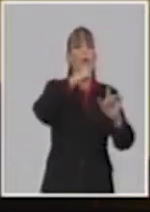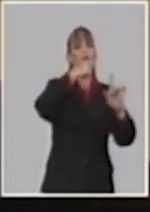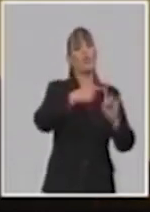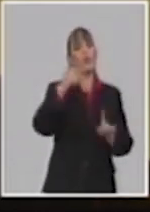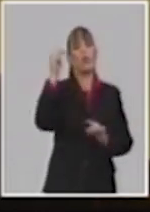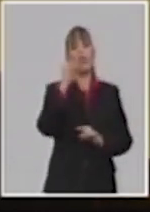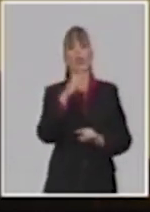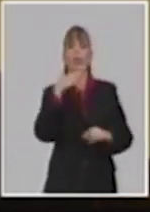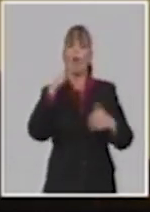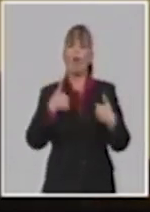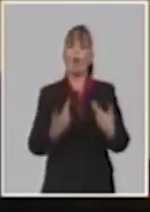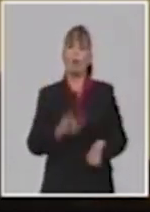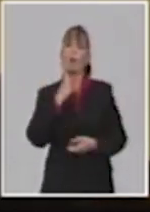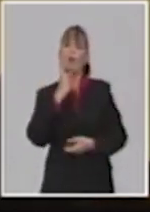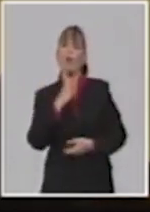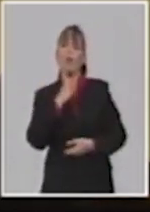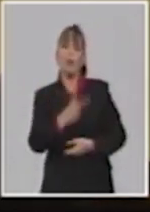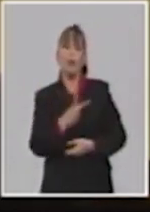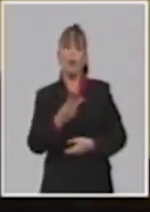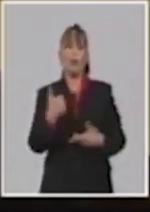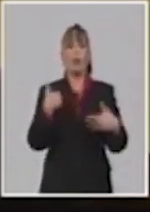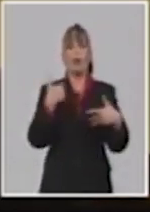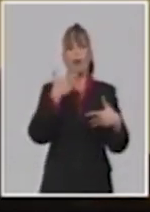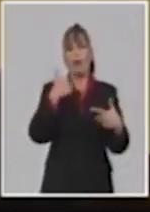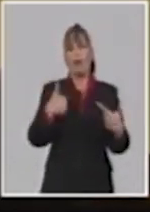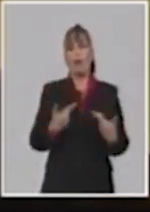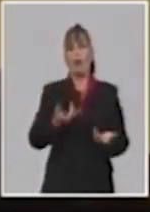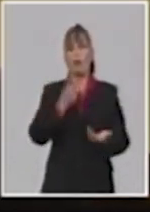las conductas a seguir según la evolución clínica